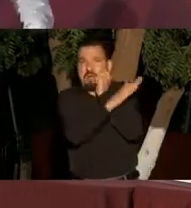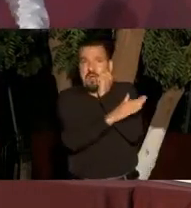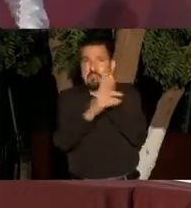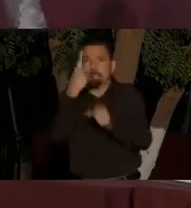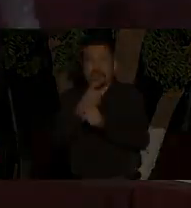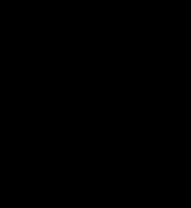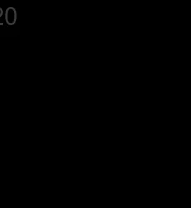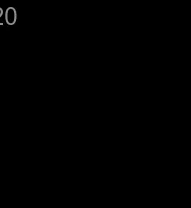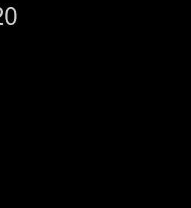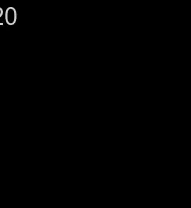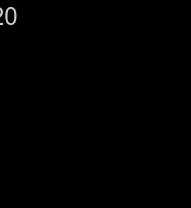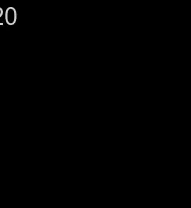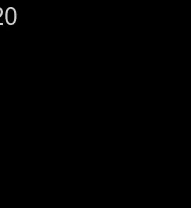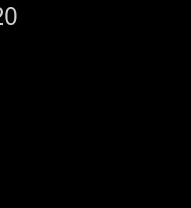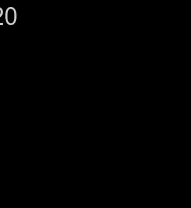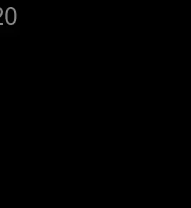pueblo,